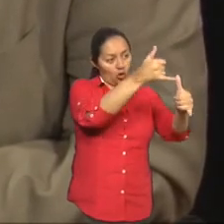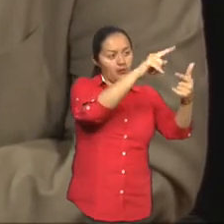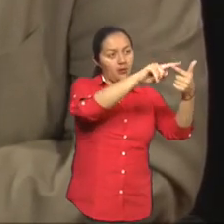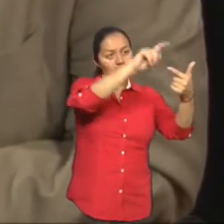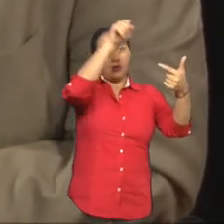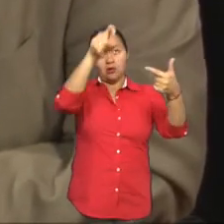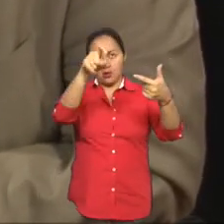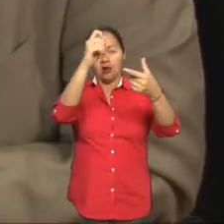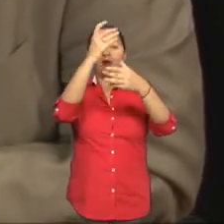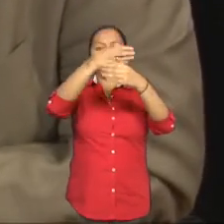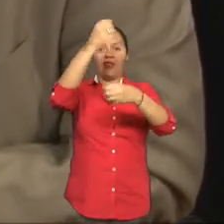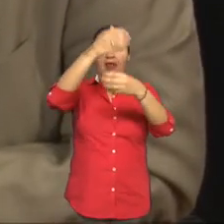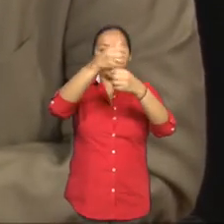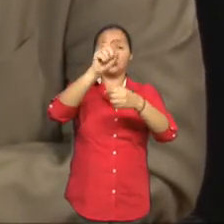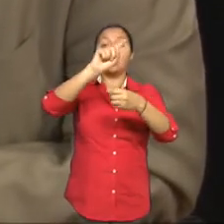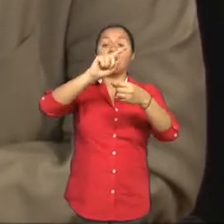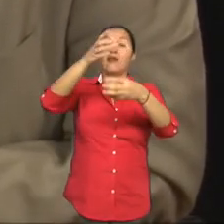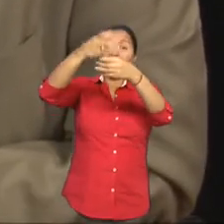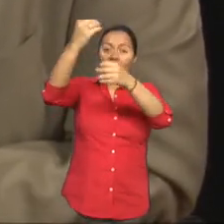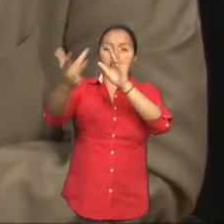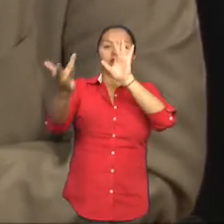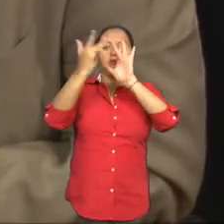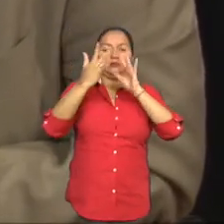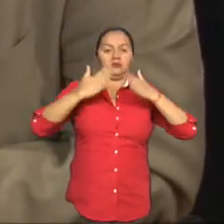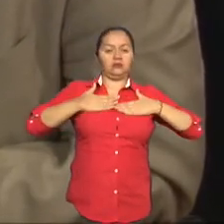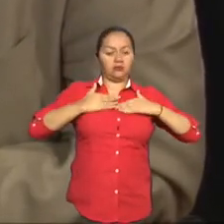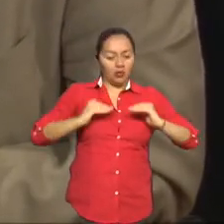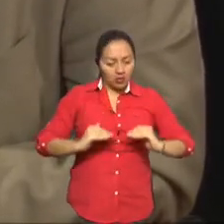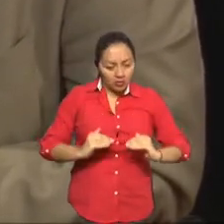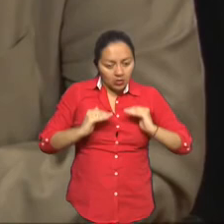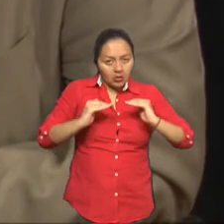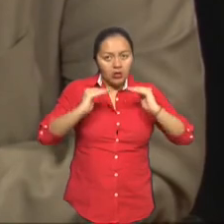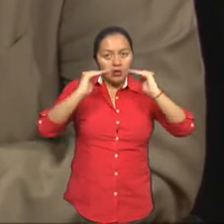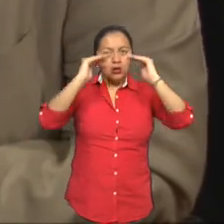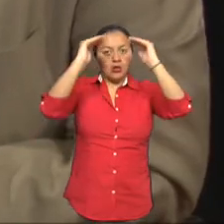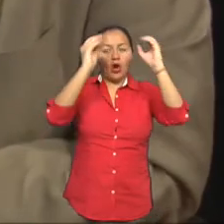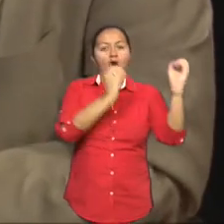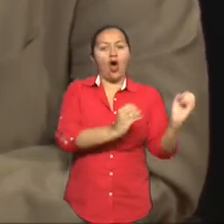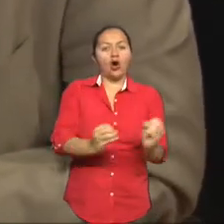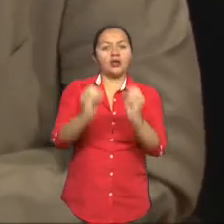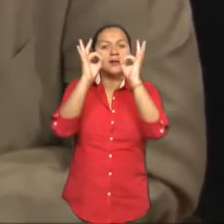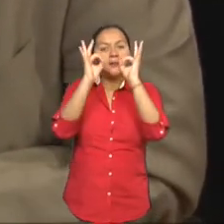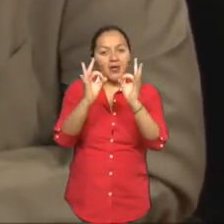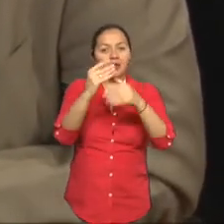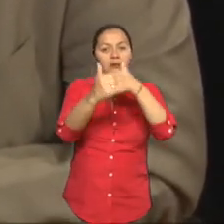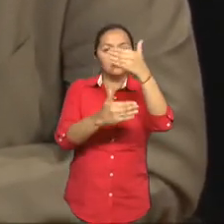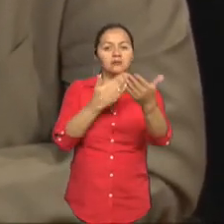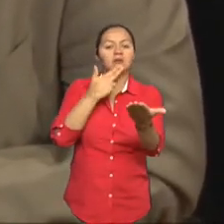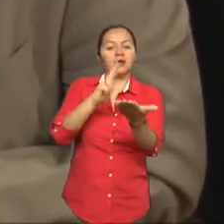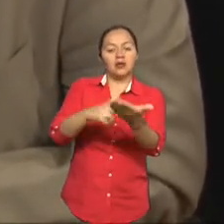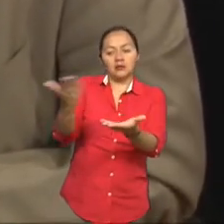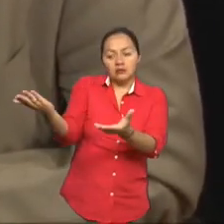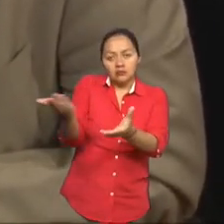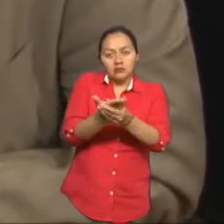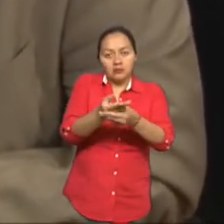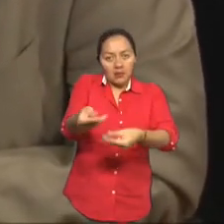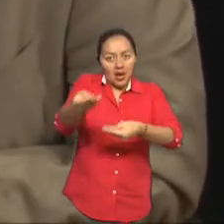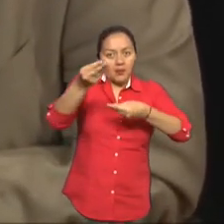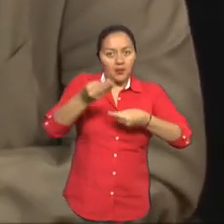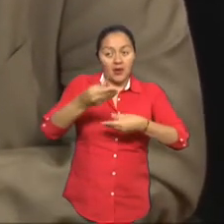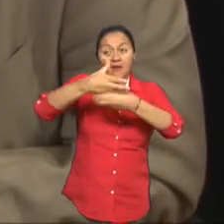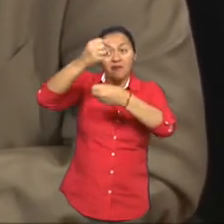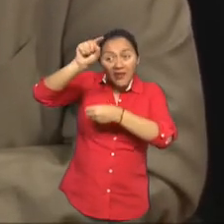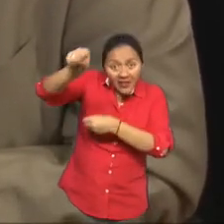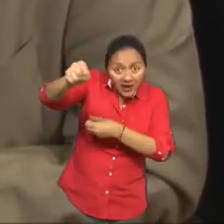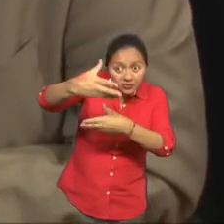que es la persona que tiene que hacer el trabajo administrativo, hace el acercamiento con el deportista e ingresa la documentación a la federación respectiva de